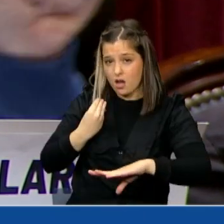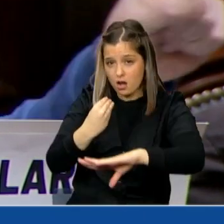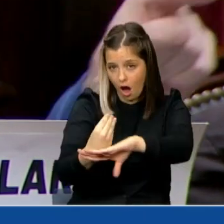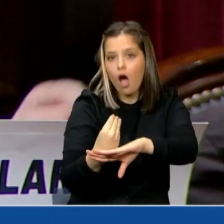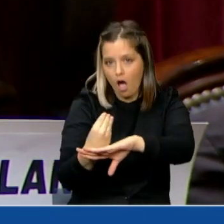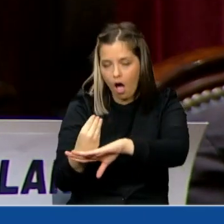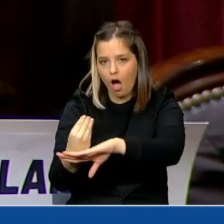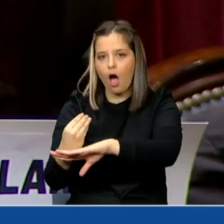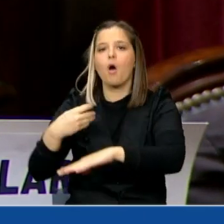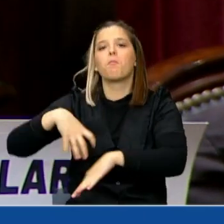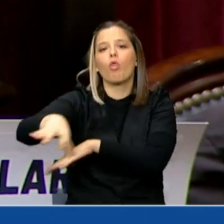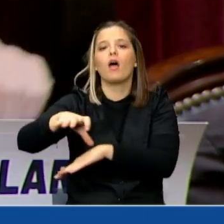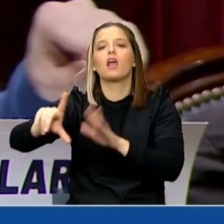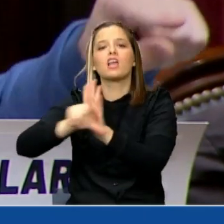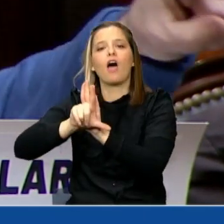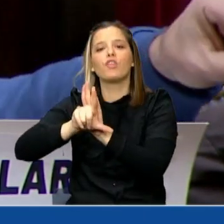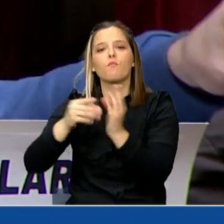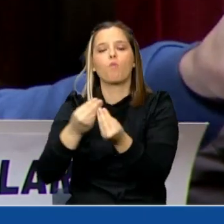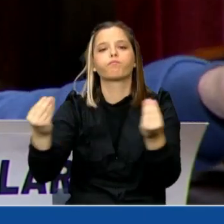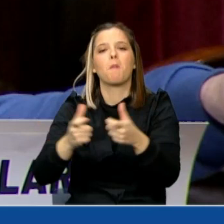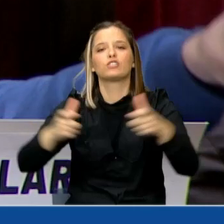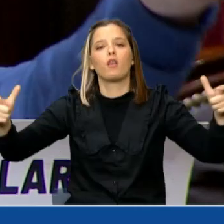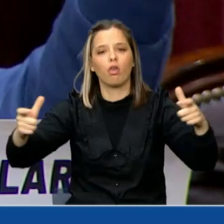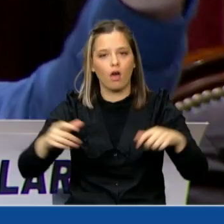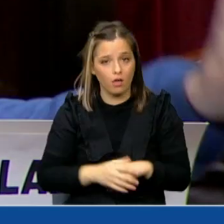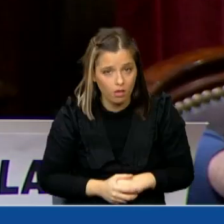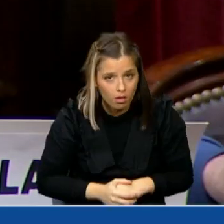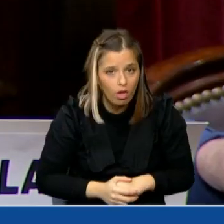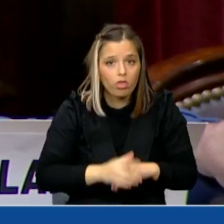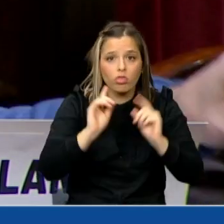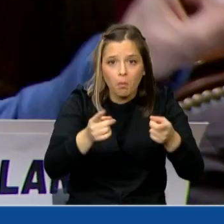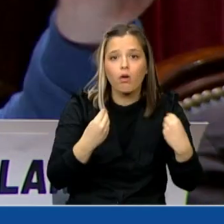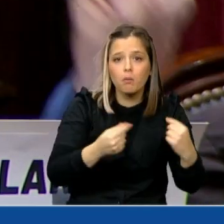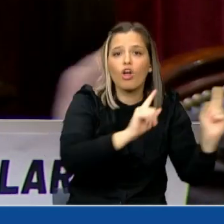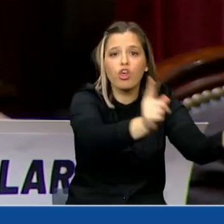público. La movilización lo hizo retroceder, pero ahora está amenazando a los docentes,